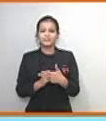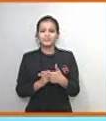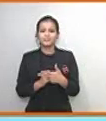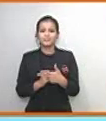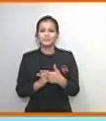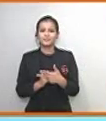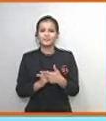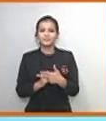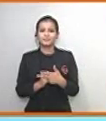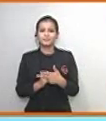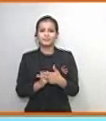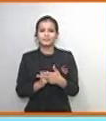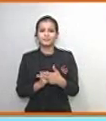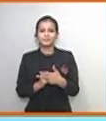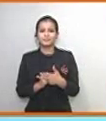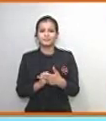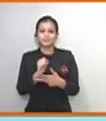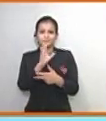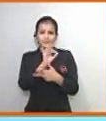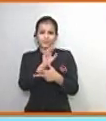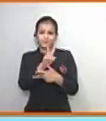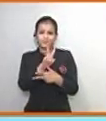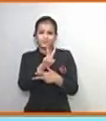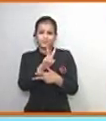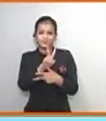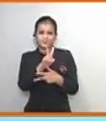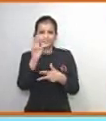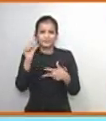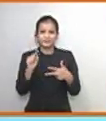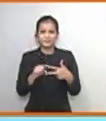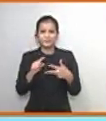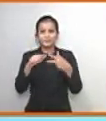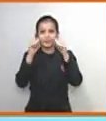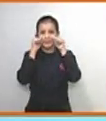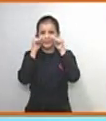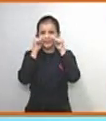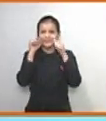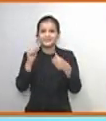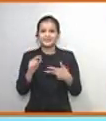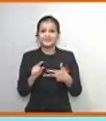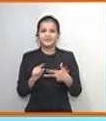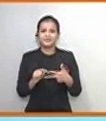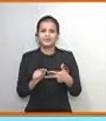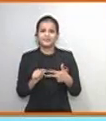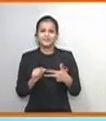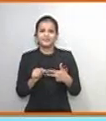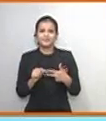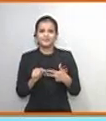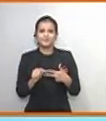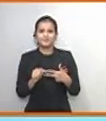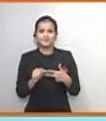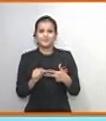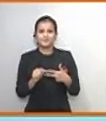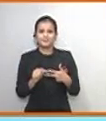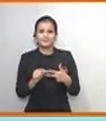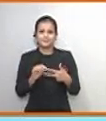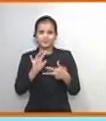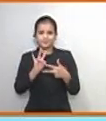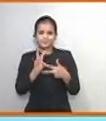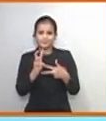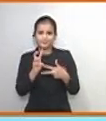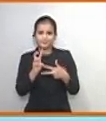Y este es... el 82, segundo número ganador, atentos. Y este es el